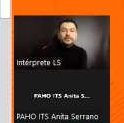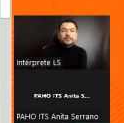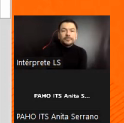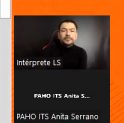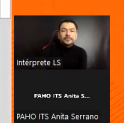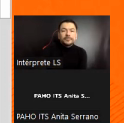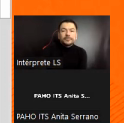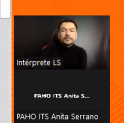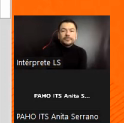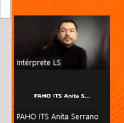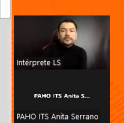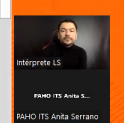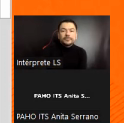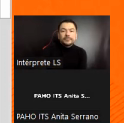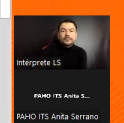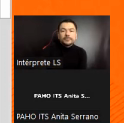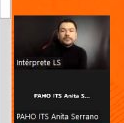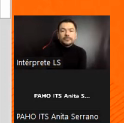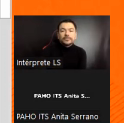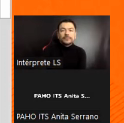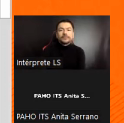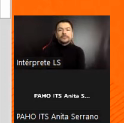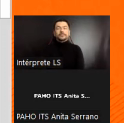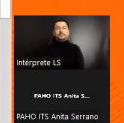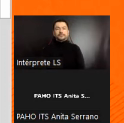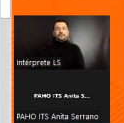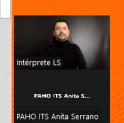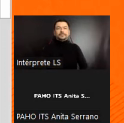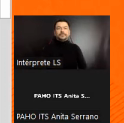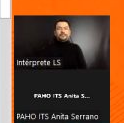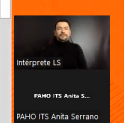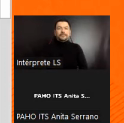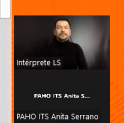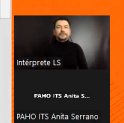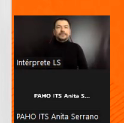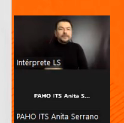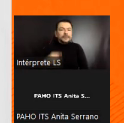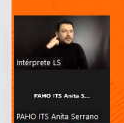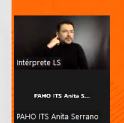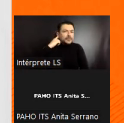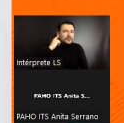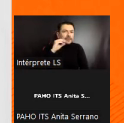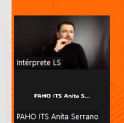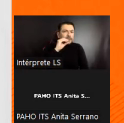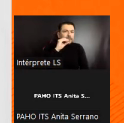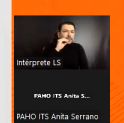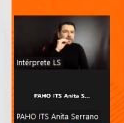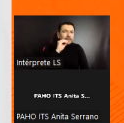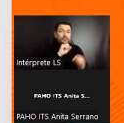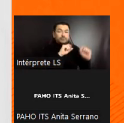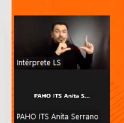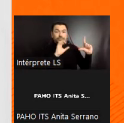You're muted, so we can see the slides. Estás muteado. Podemos ver las diapositivas, pero no podemos oírte. ¿Me pueden oír ya? Sí, Ludi.